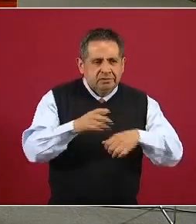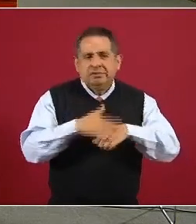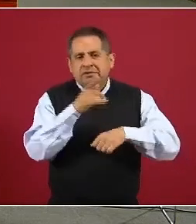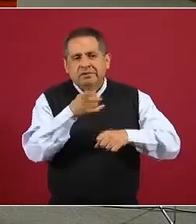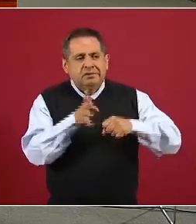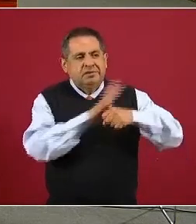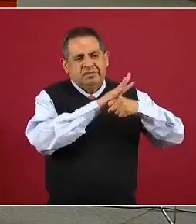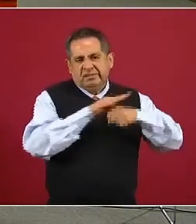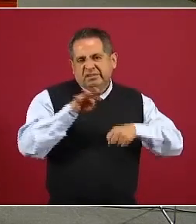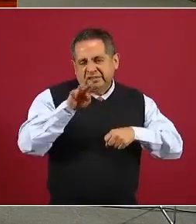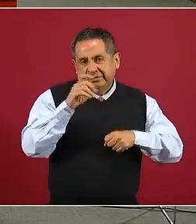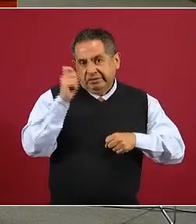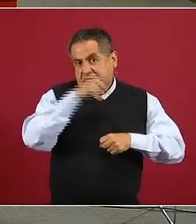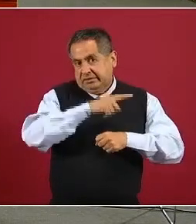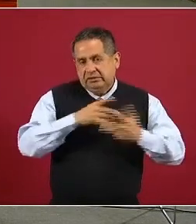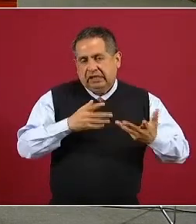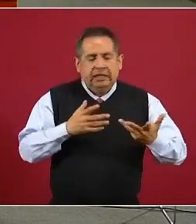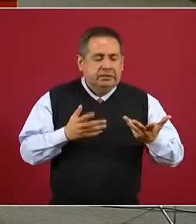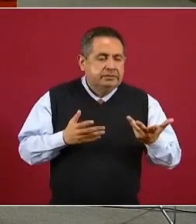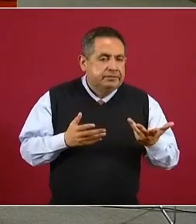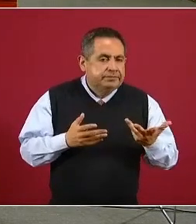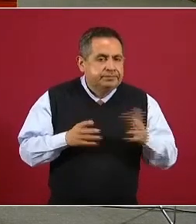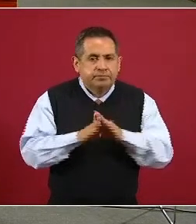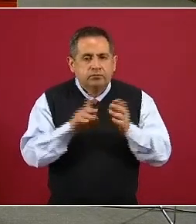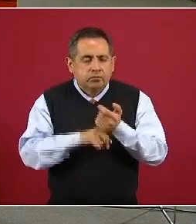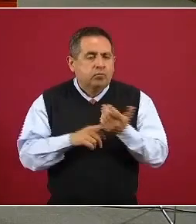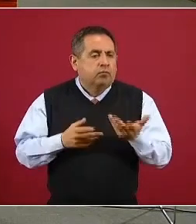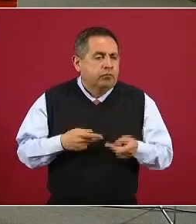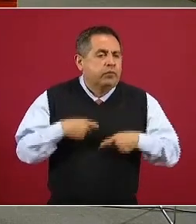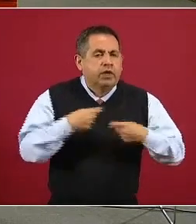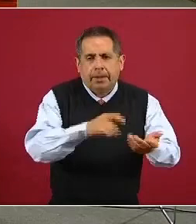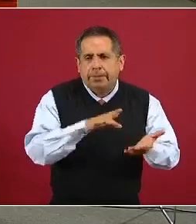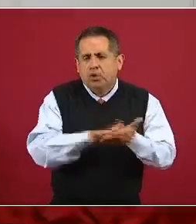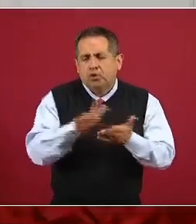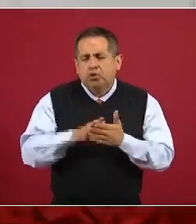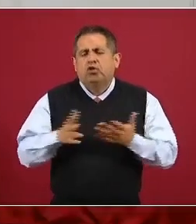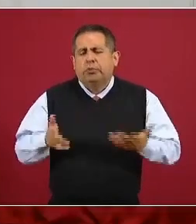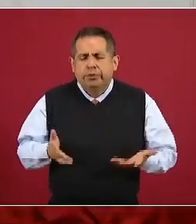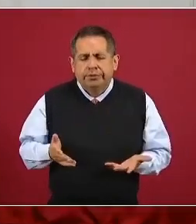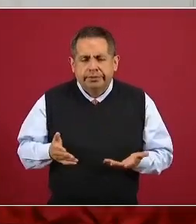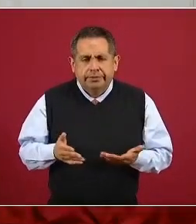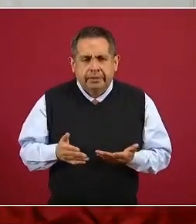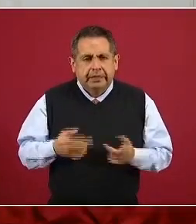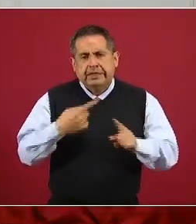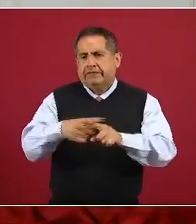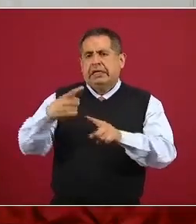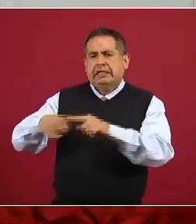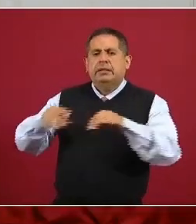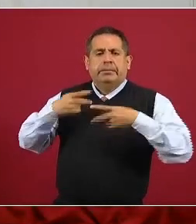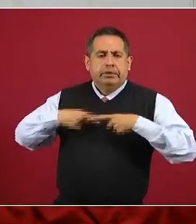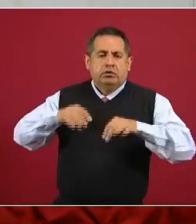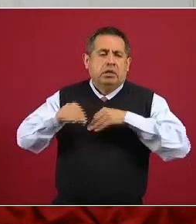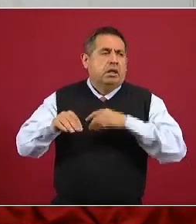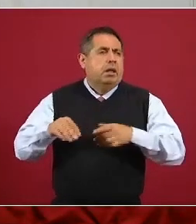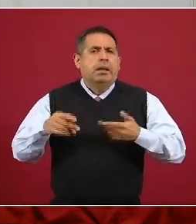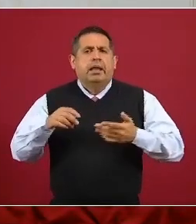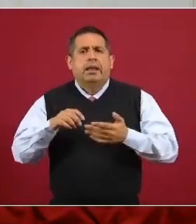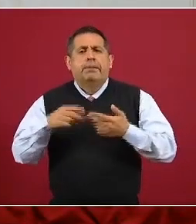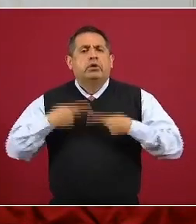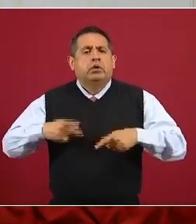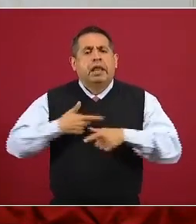COVID-19, tiene que ver con aquellos apoyos que se otorgaron a distintos oficios: